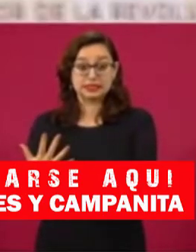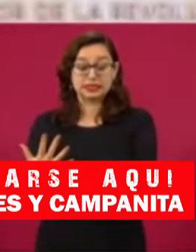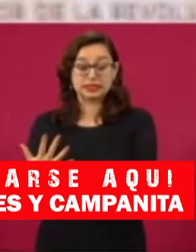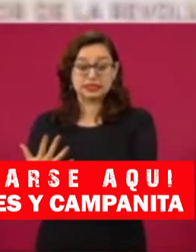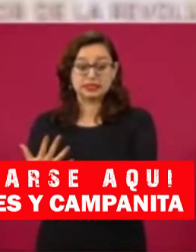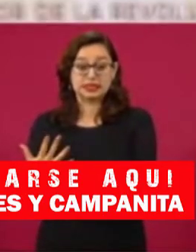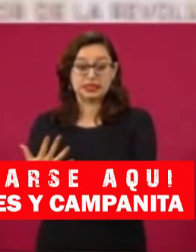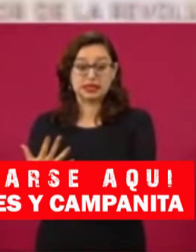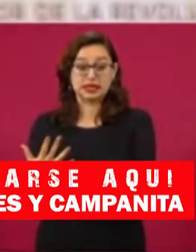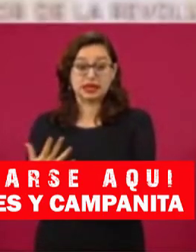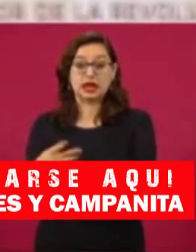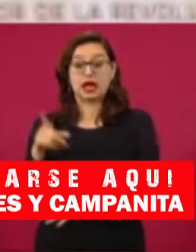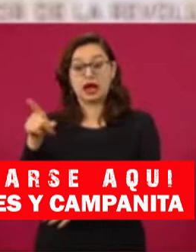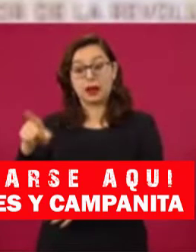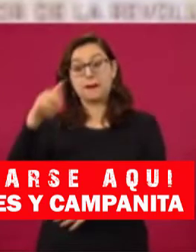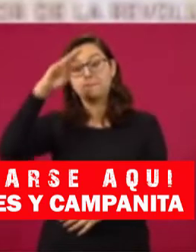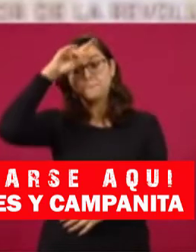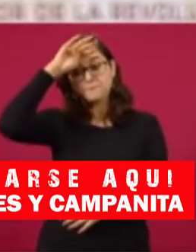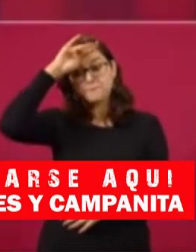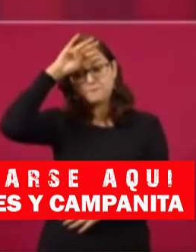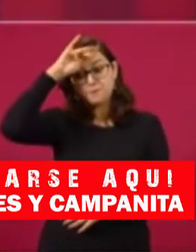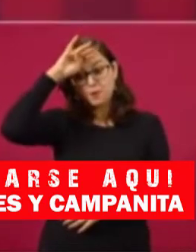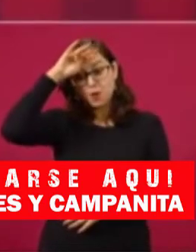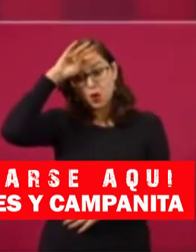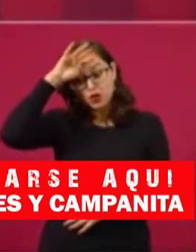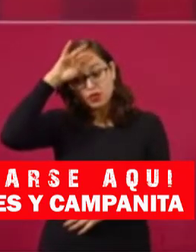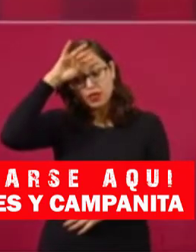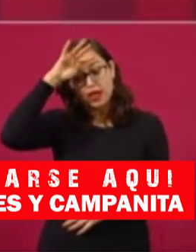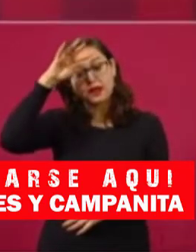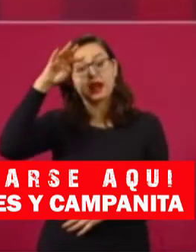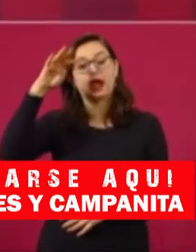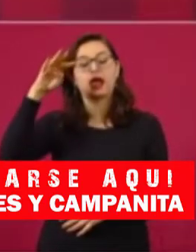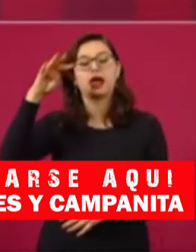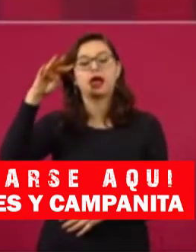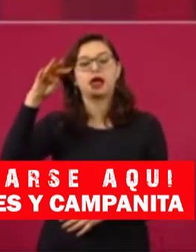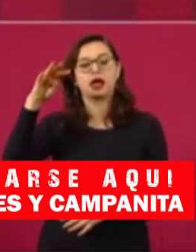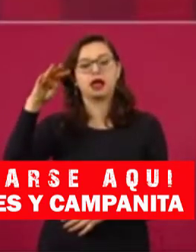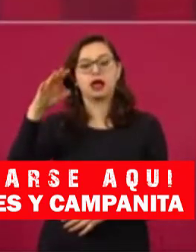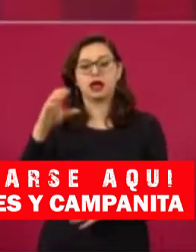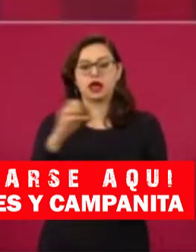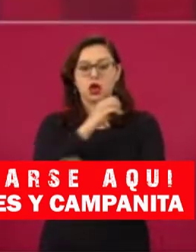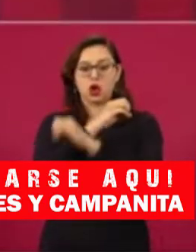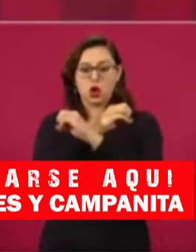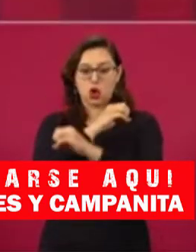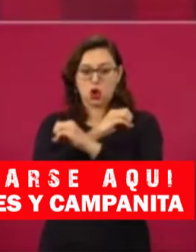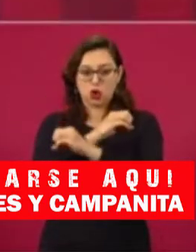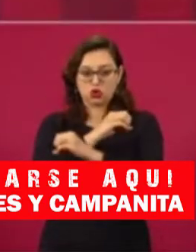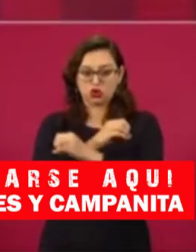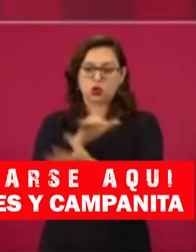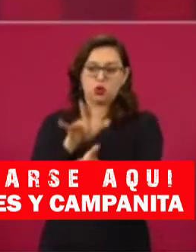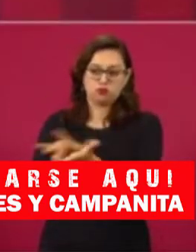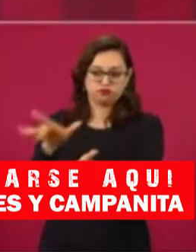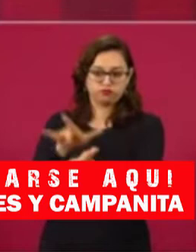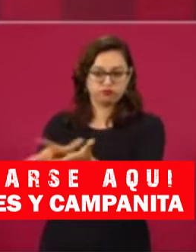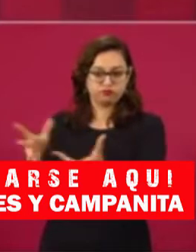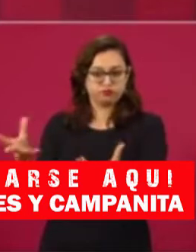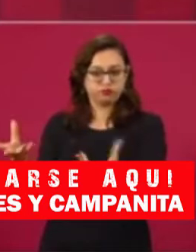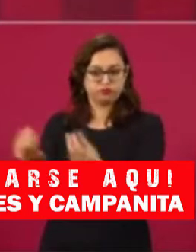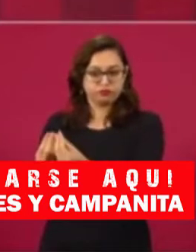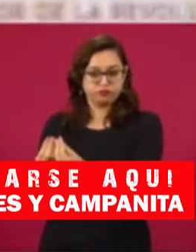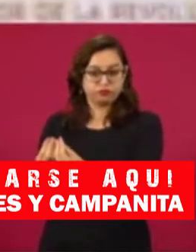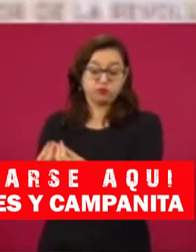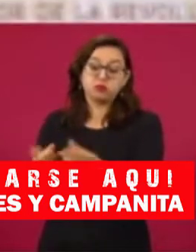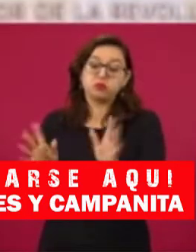apoyan en Monterrey los dueños de Oxxo, de FEMSA. Nada de eso